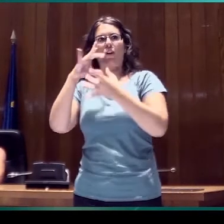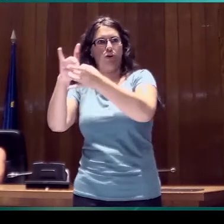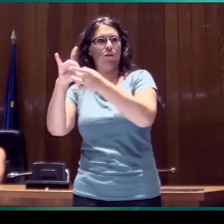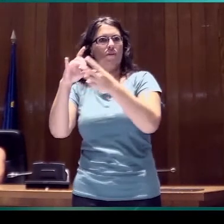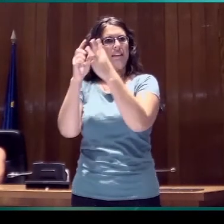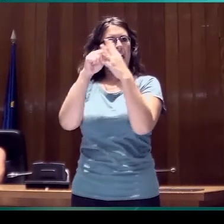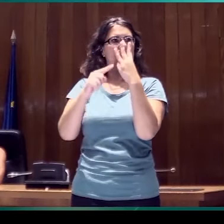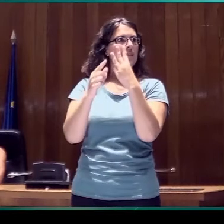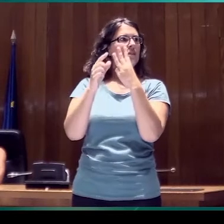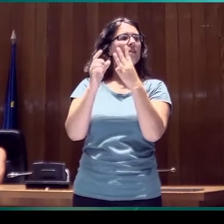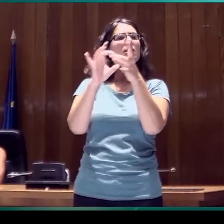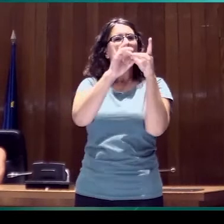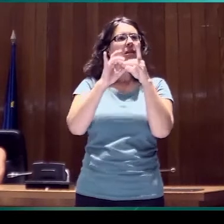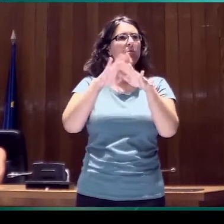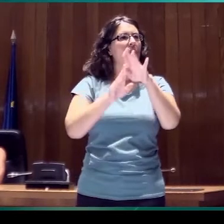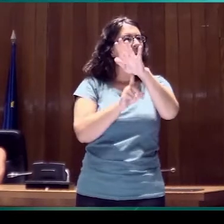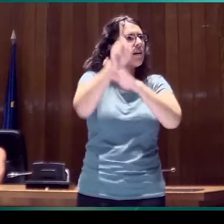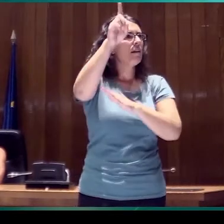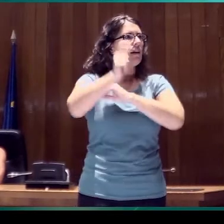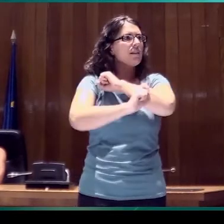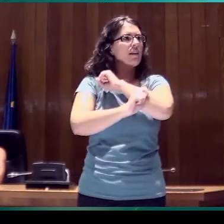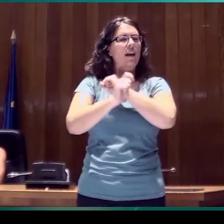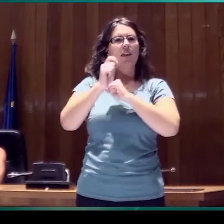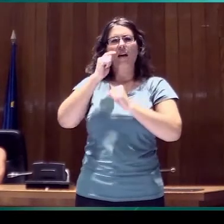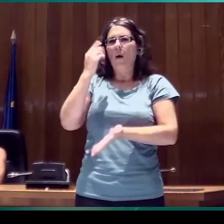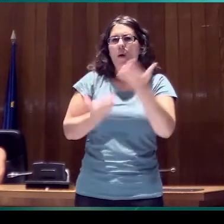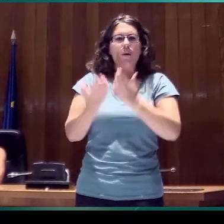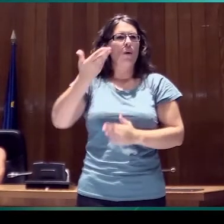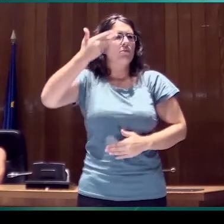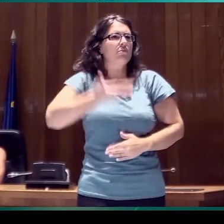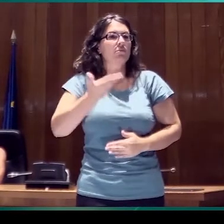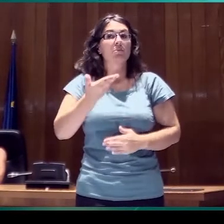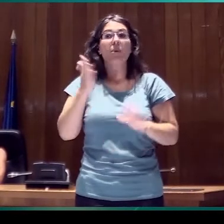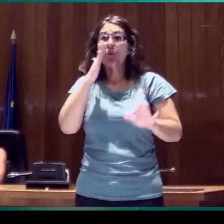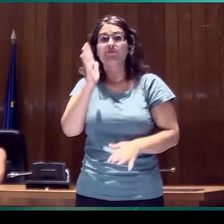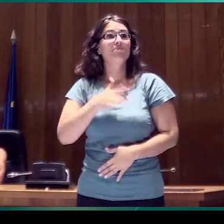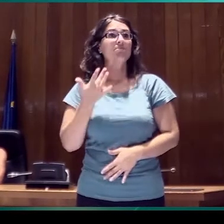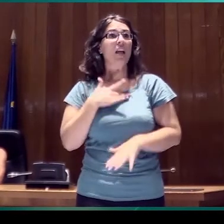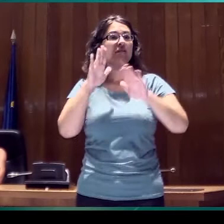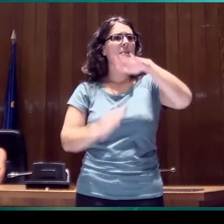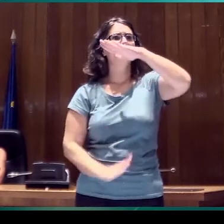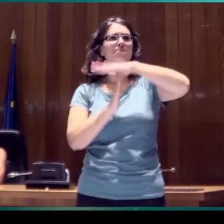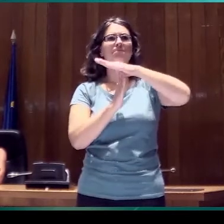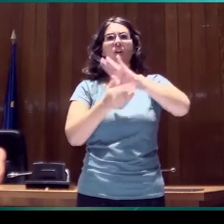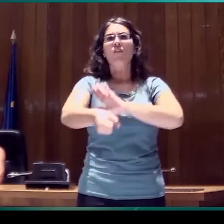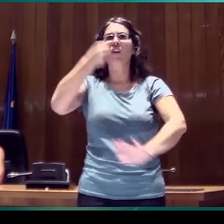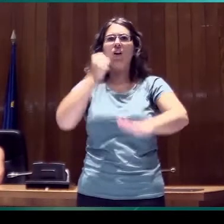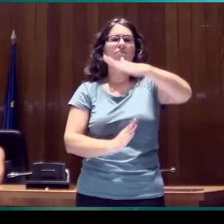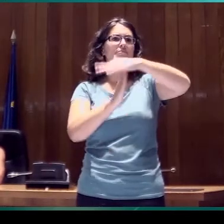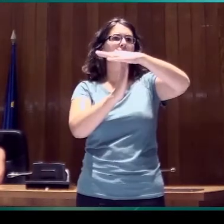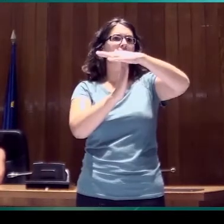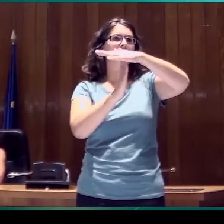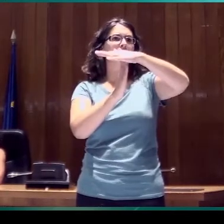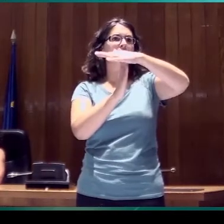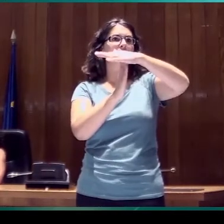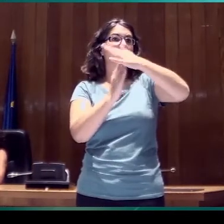estrategia de evaluación muy interesante que, lamentablemente, no se ha paralizado. Al menos esa es la información que tenemos y